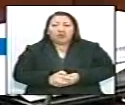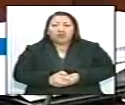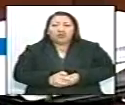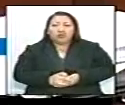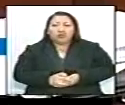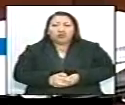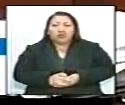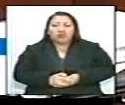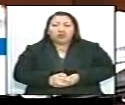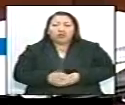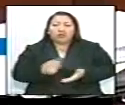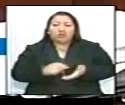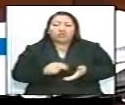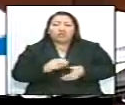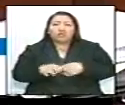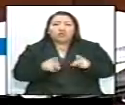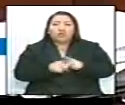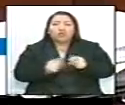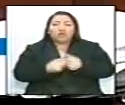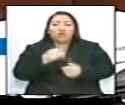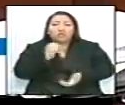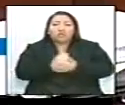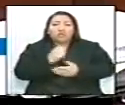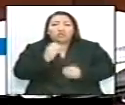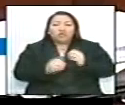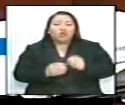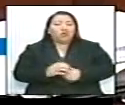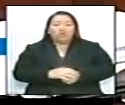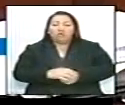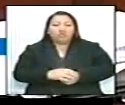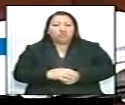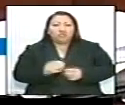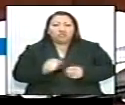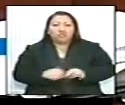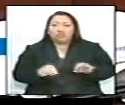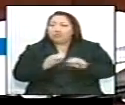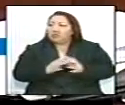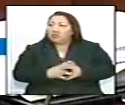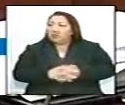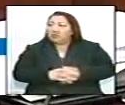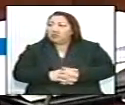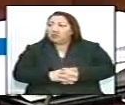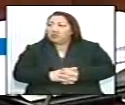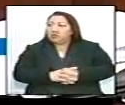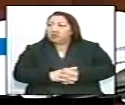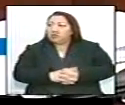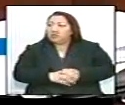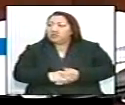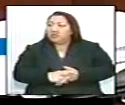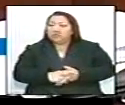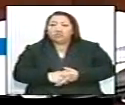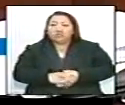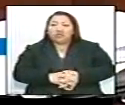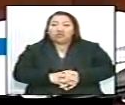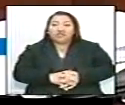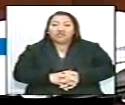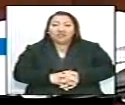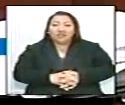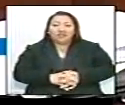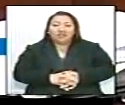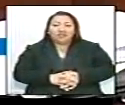usted. Para la aprobación de las modificaciones constitucionales precedentes y en cumplimiento de lo expuesto en el artículo 206 de la Constitución